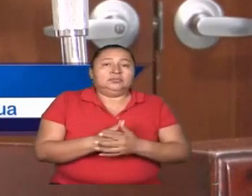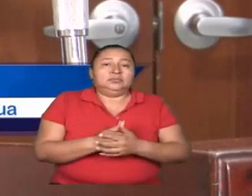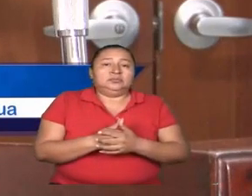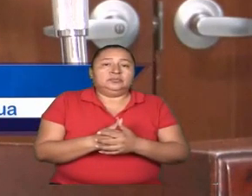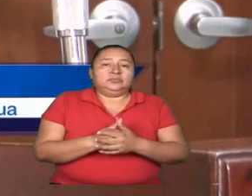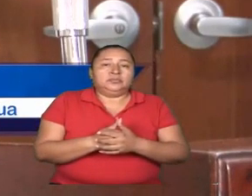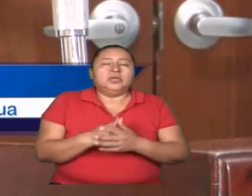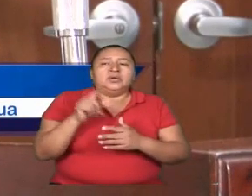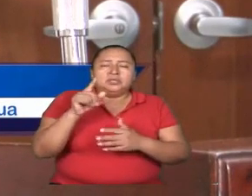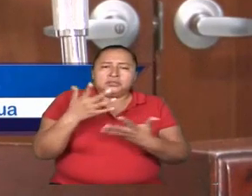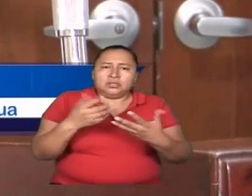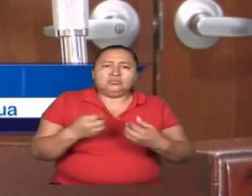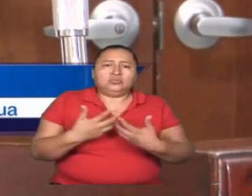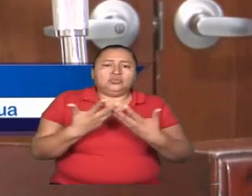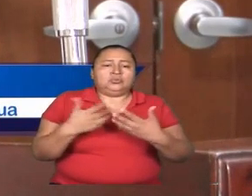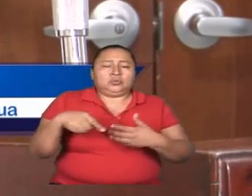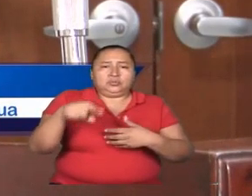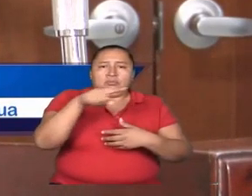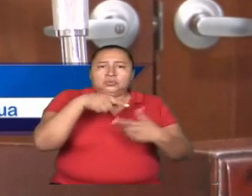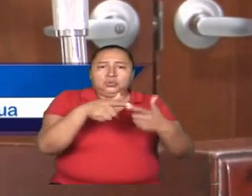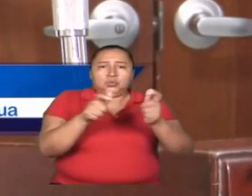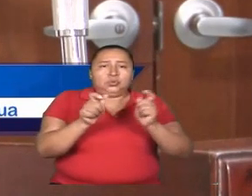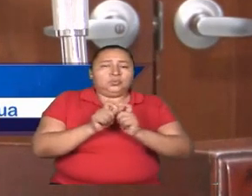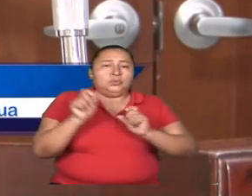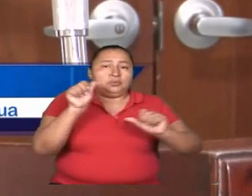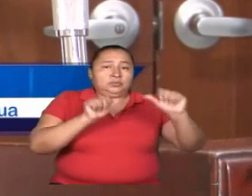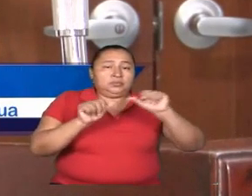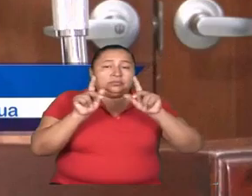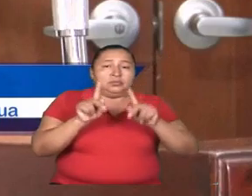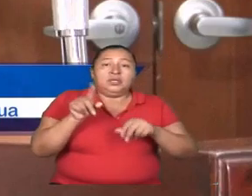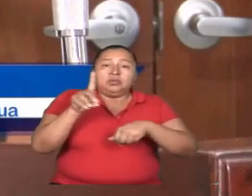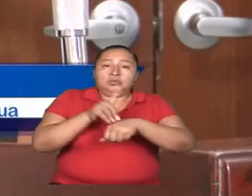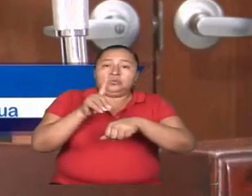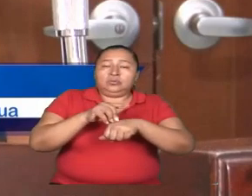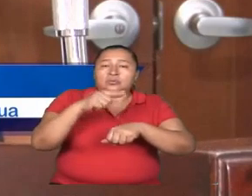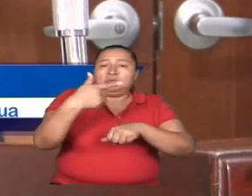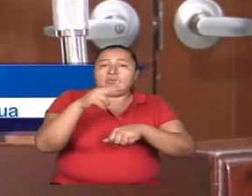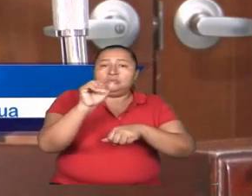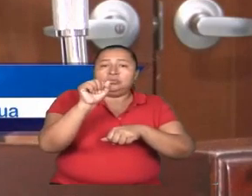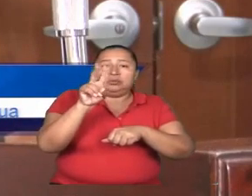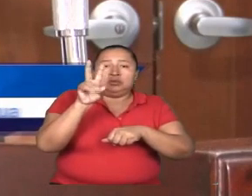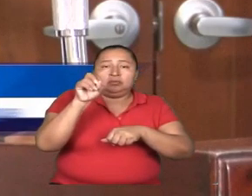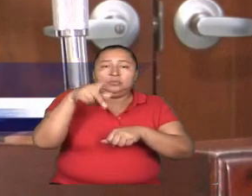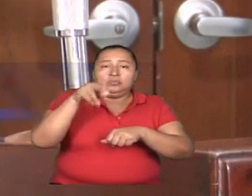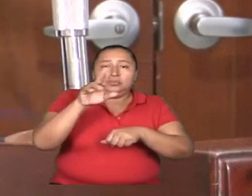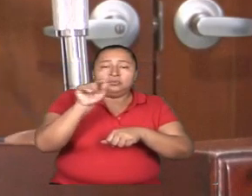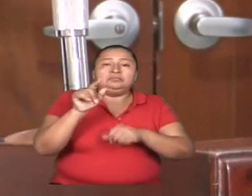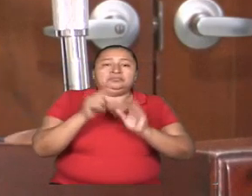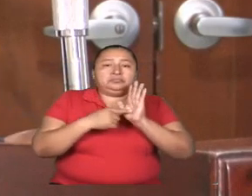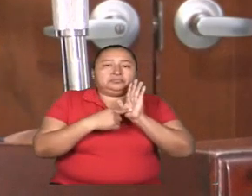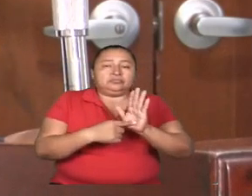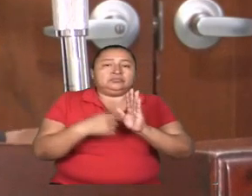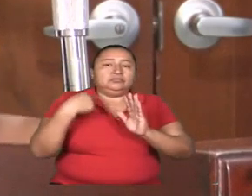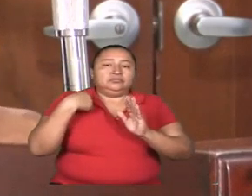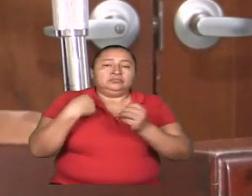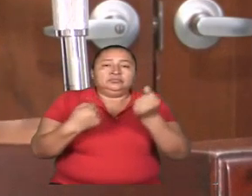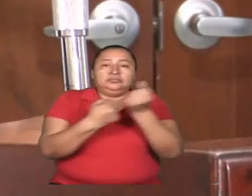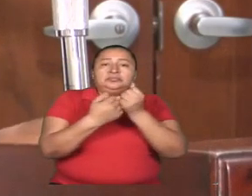ha florecido dentro de nuestras filas. El doctor Gustavo Porras ha sido un hombre que ha estado al frente de las